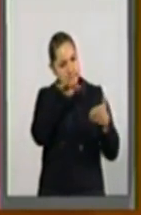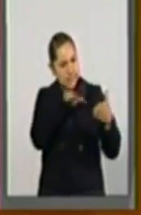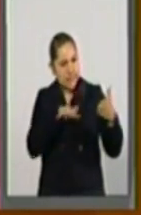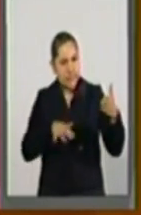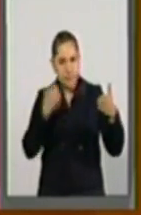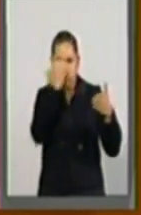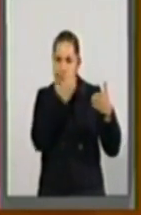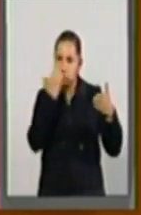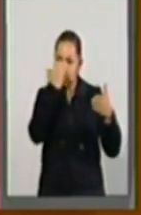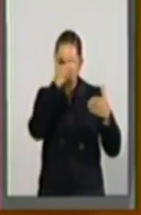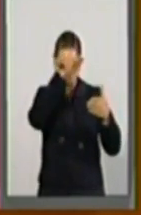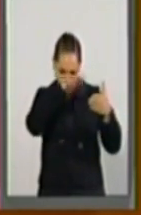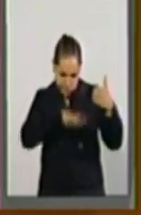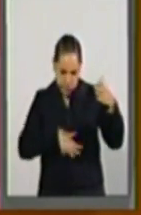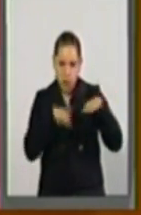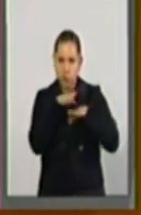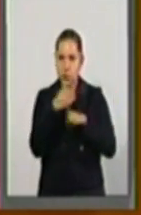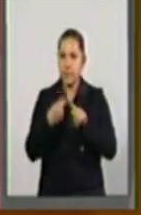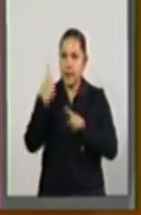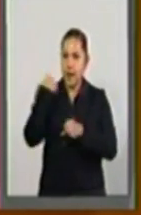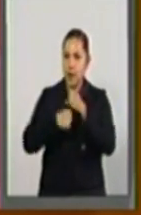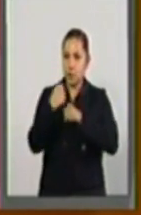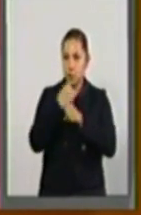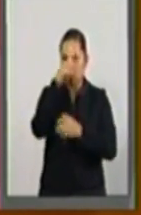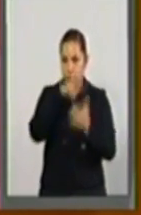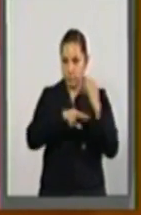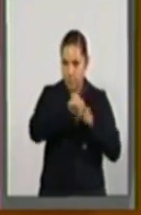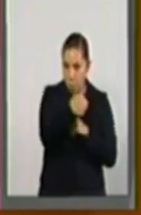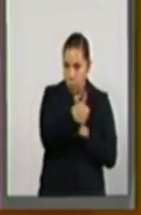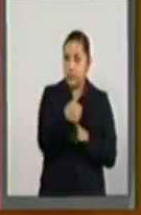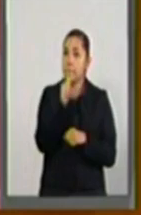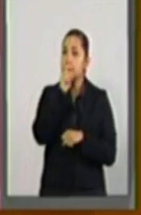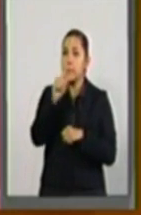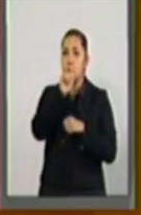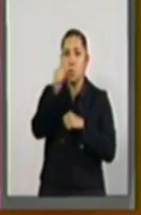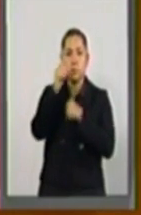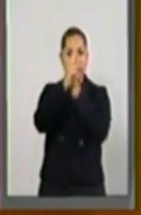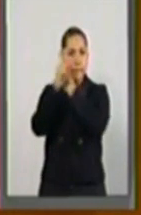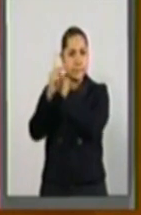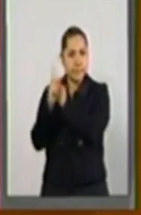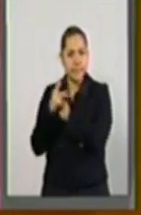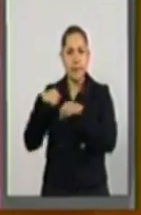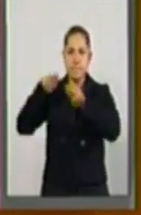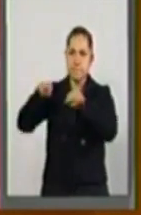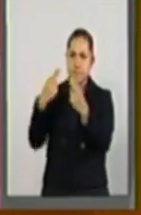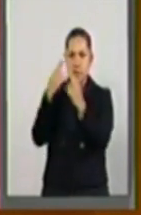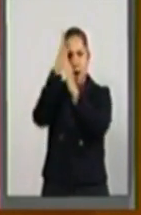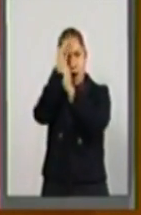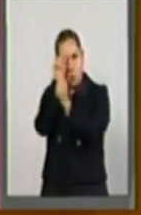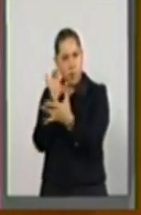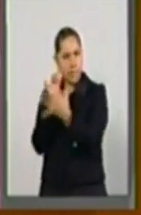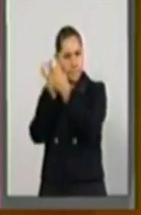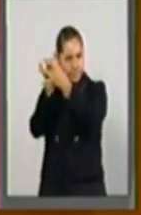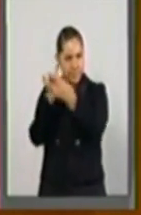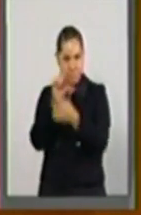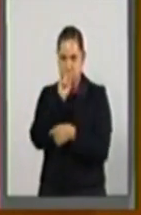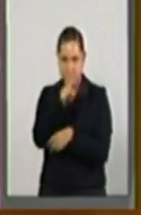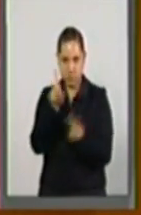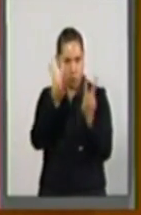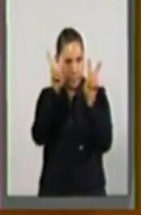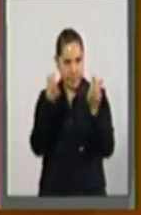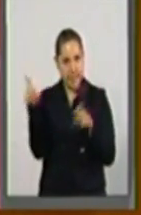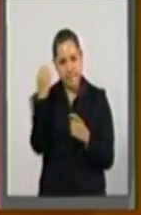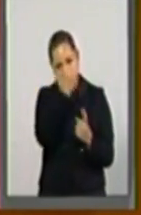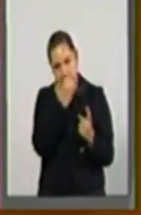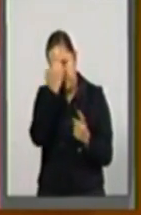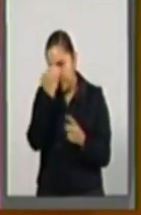en 2011 y las previsiones de las normas internacionales sobre la materia, particularmente teniendo en mente la naturaleza